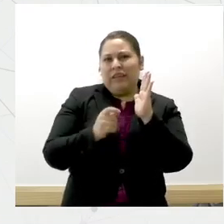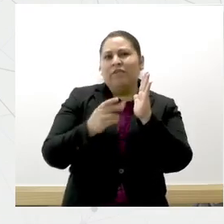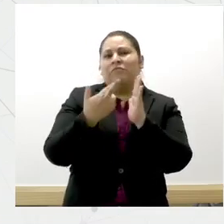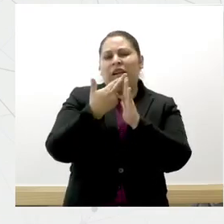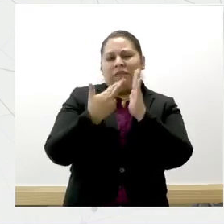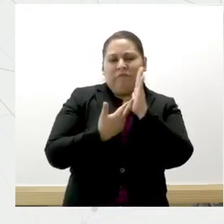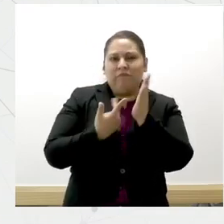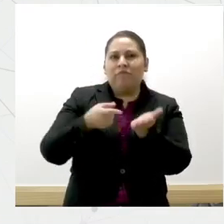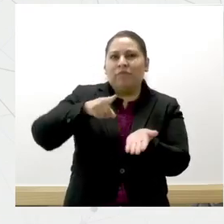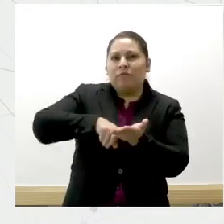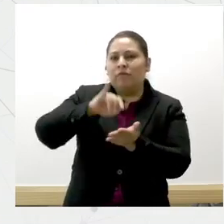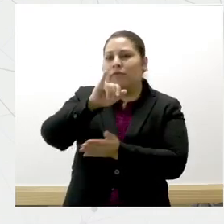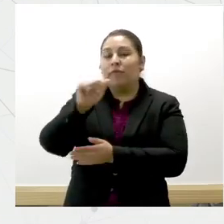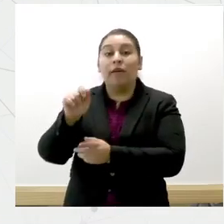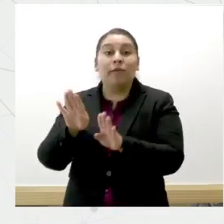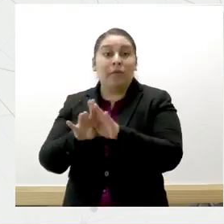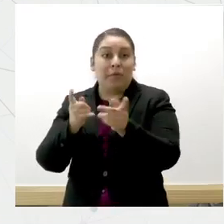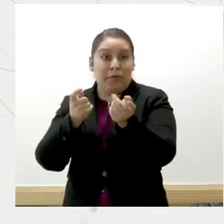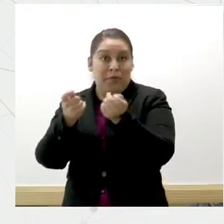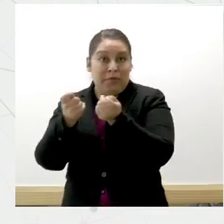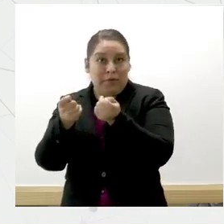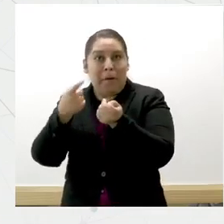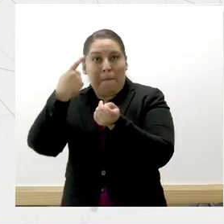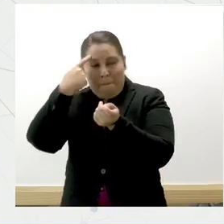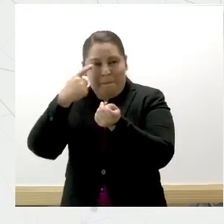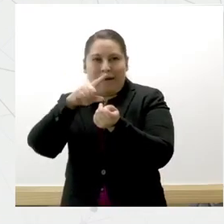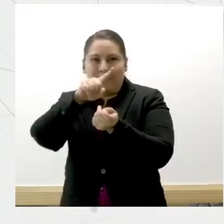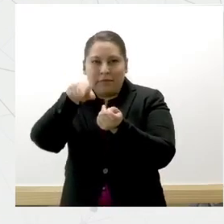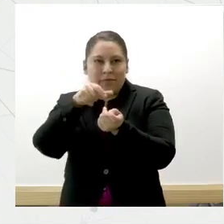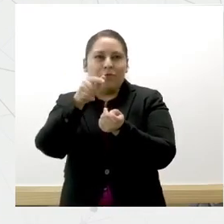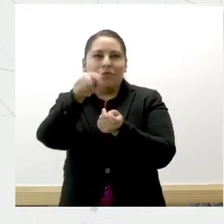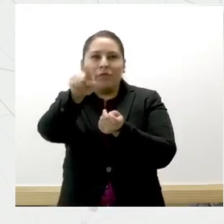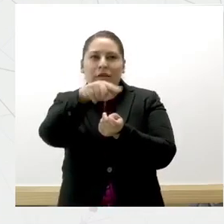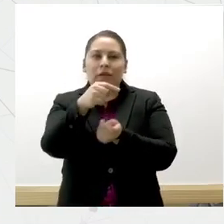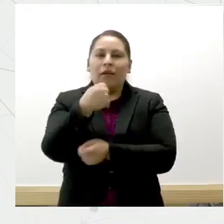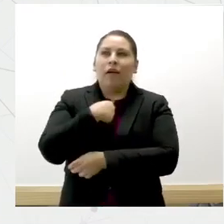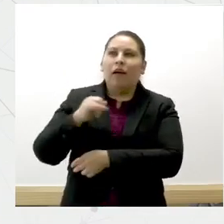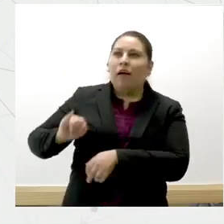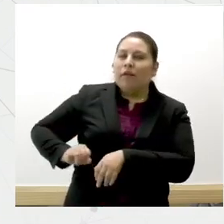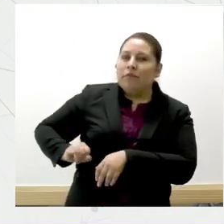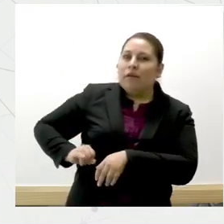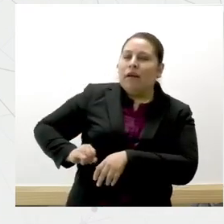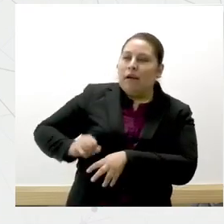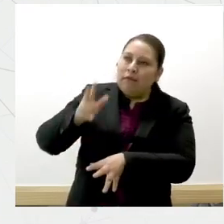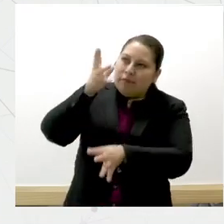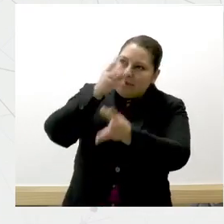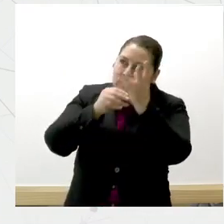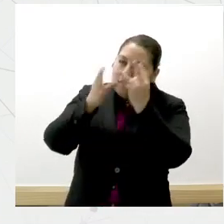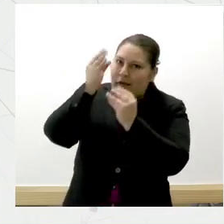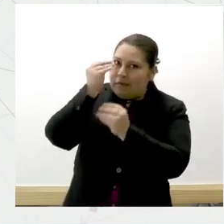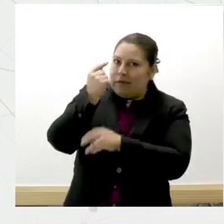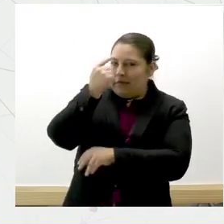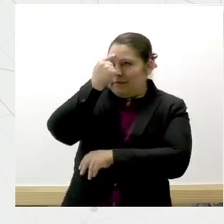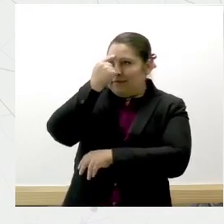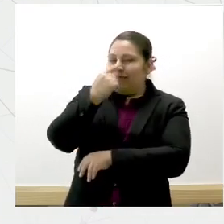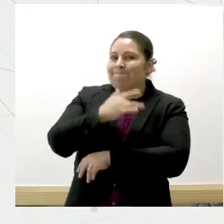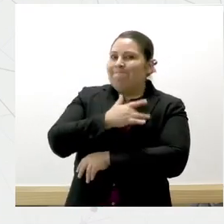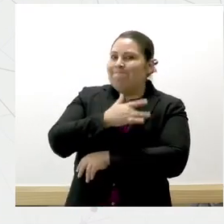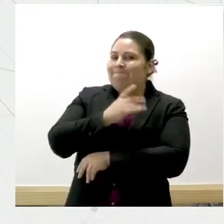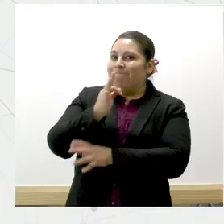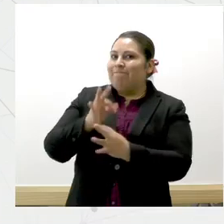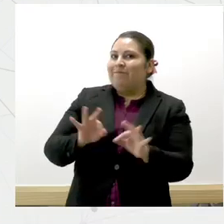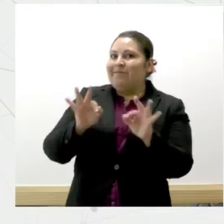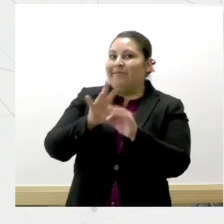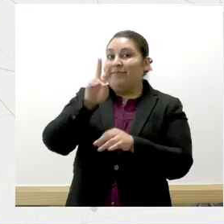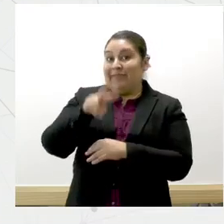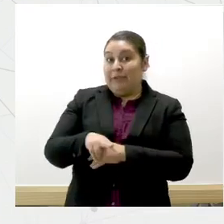inteligencia artificial, para que puedan un poco luego dirigir su interés a aquellos puntos de mayor fricción, y teniendo en cuenta que aplica tanto al